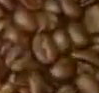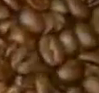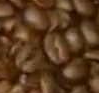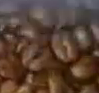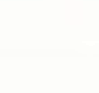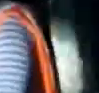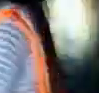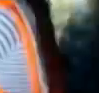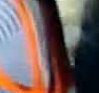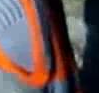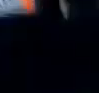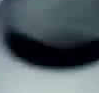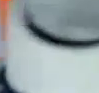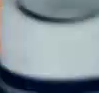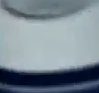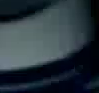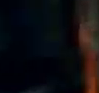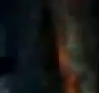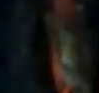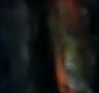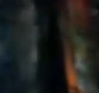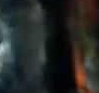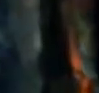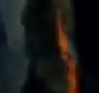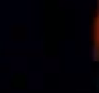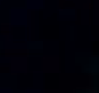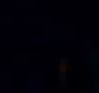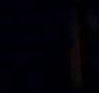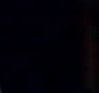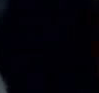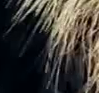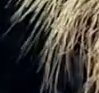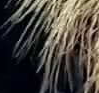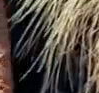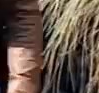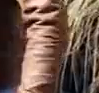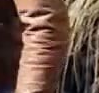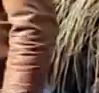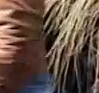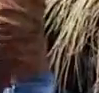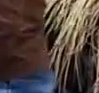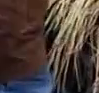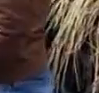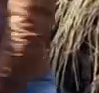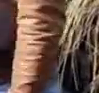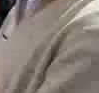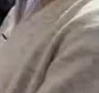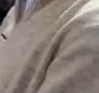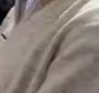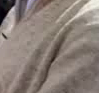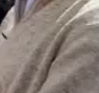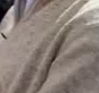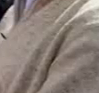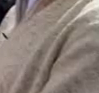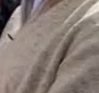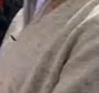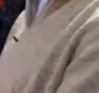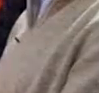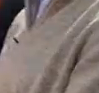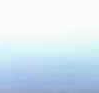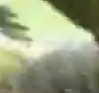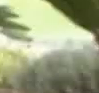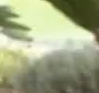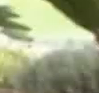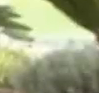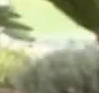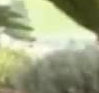aroma. Además, le contaremos cómo el Gobierno Nacional fomenta una minería responsable con el ambiente y con la ciudadanía.